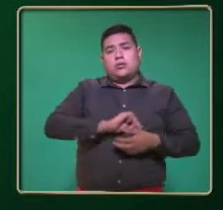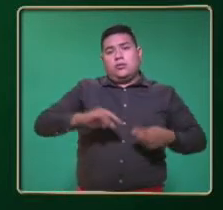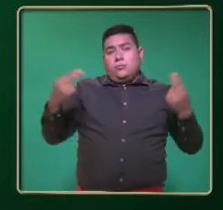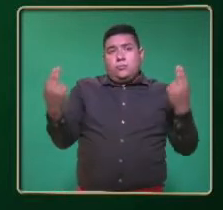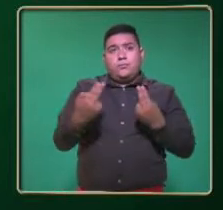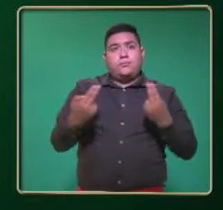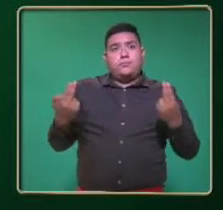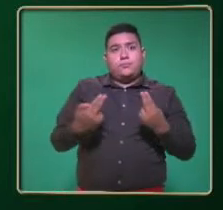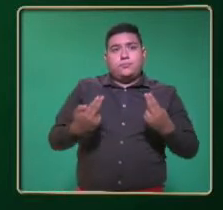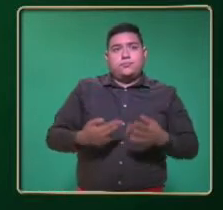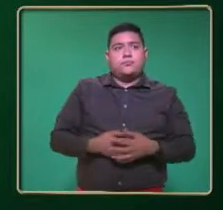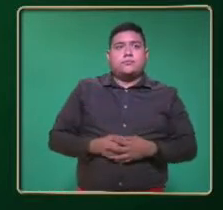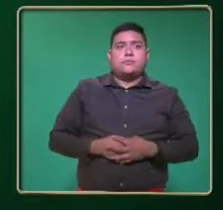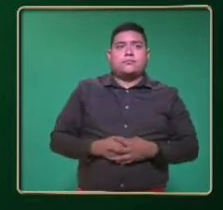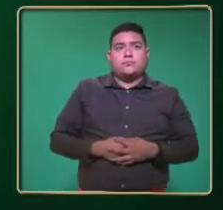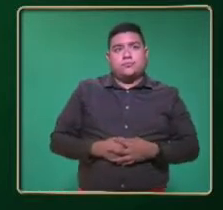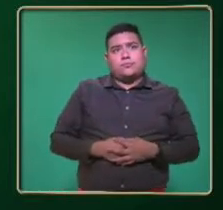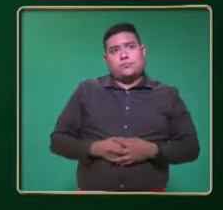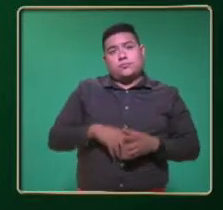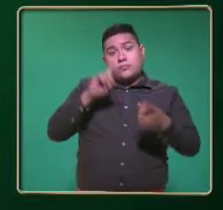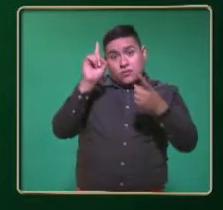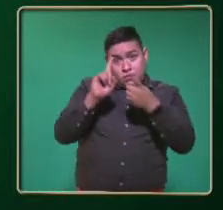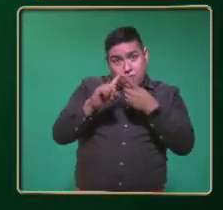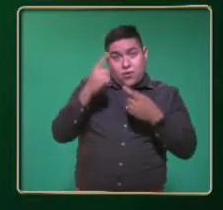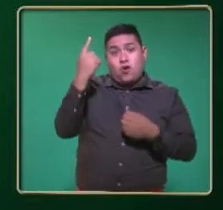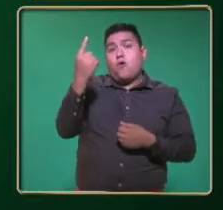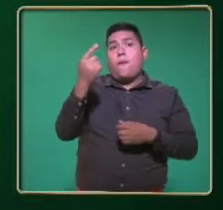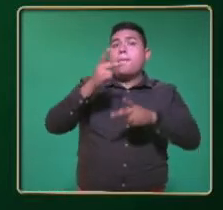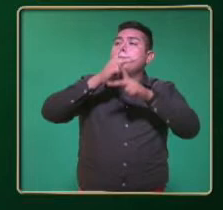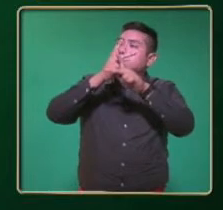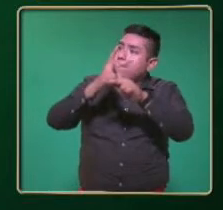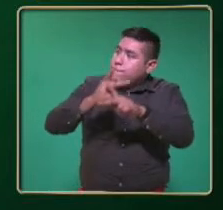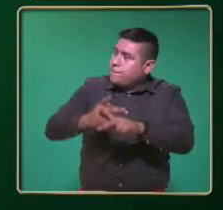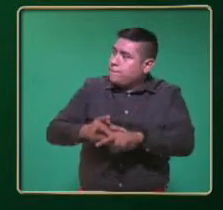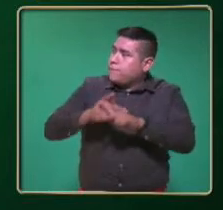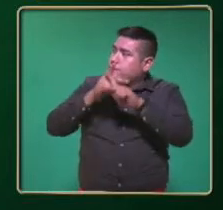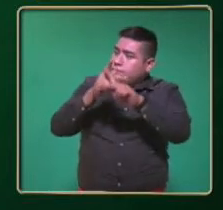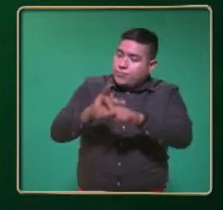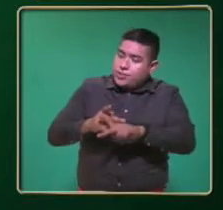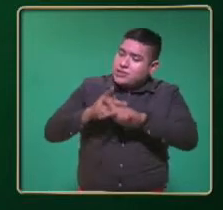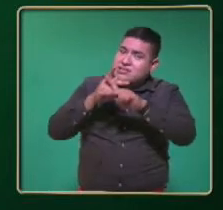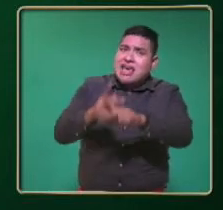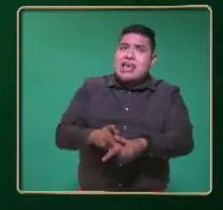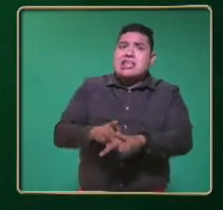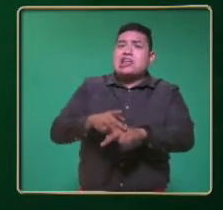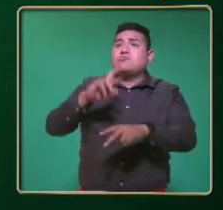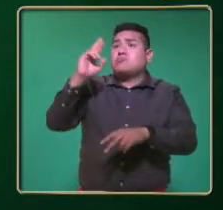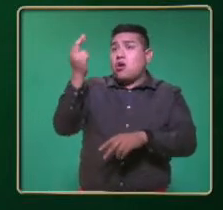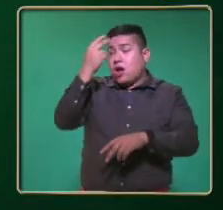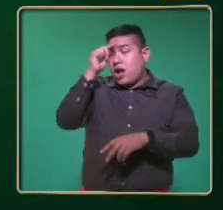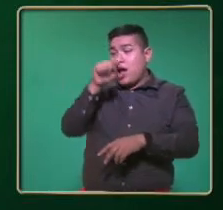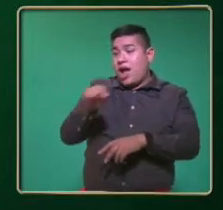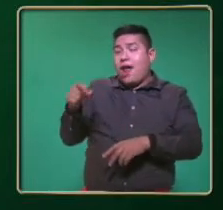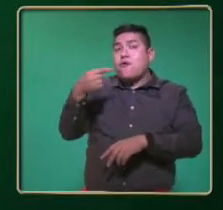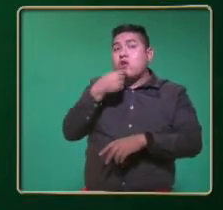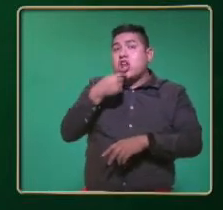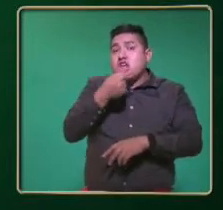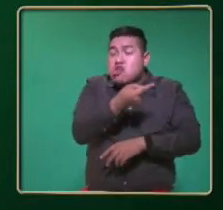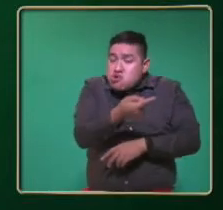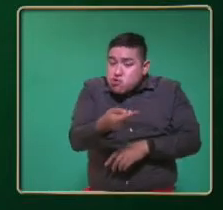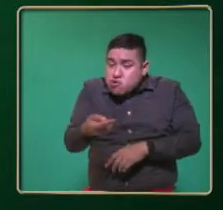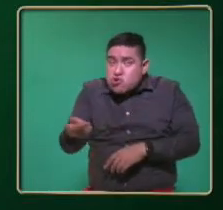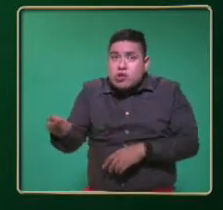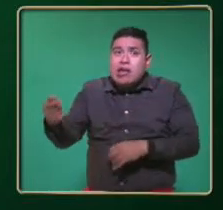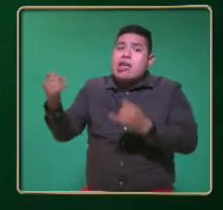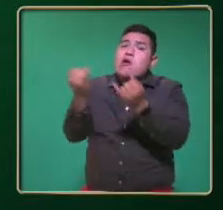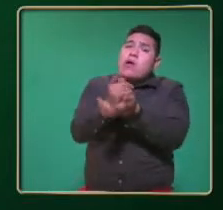para este acompañamiento es la paciencia. Ser pacientes, recordar que son niños, que son pequeños, que al igual